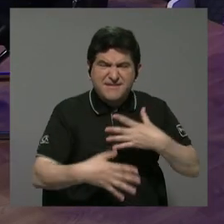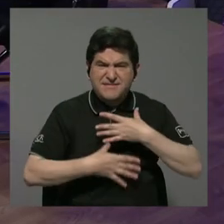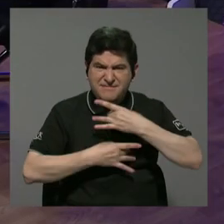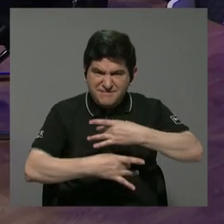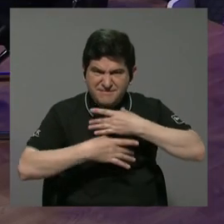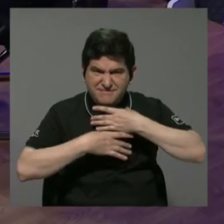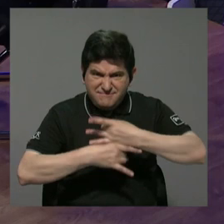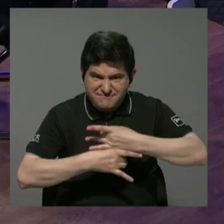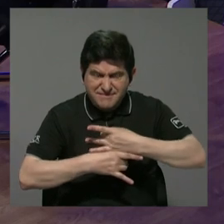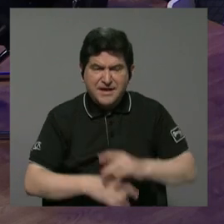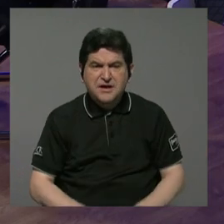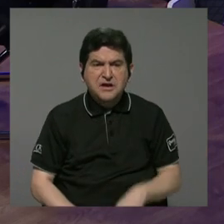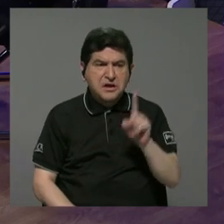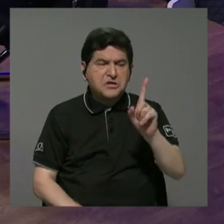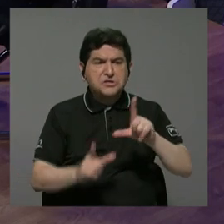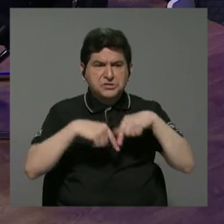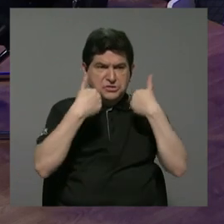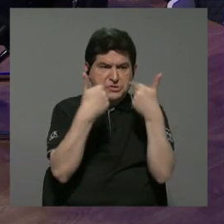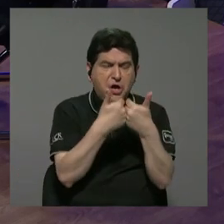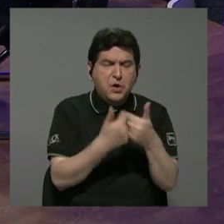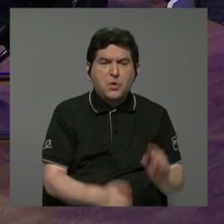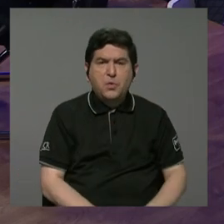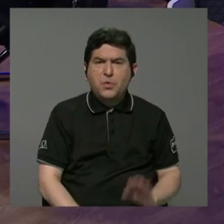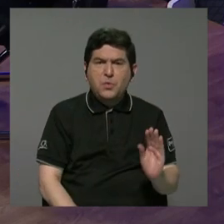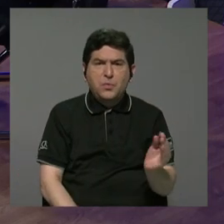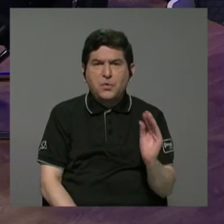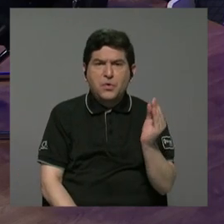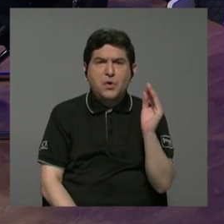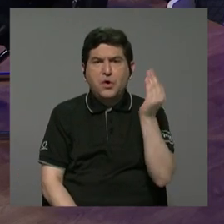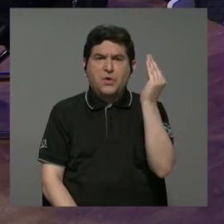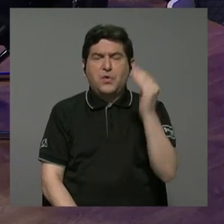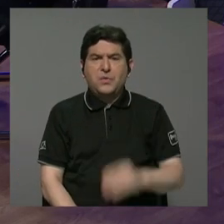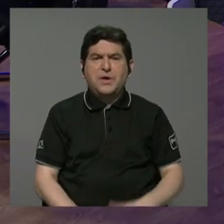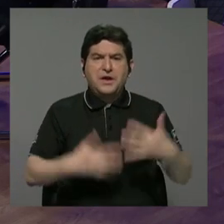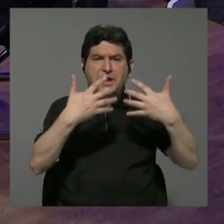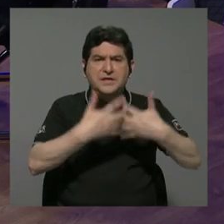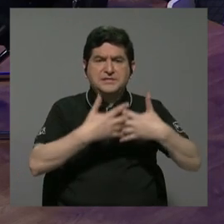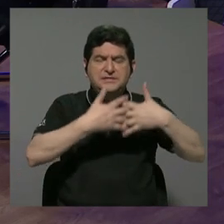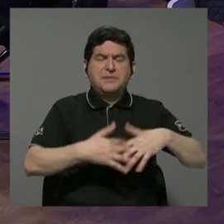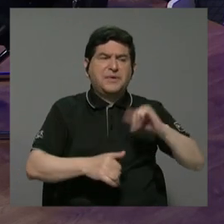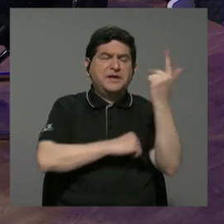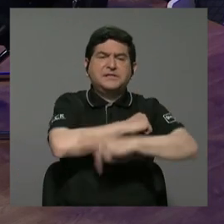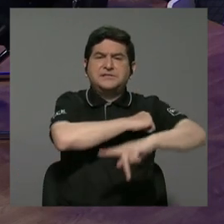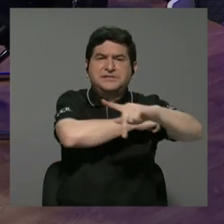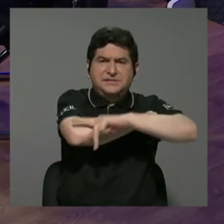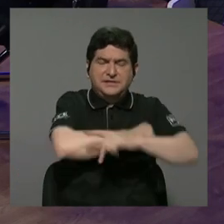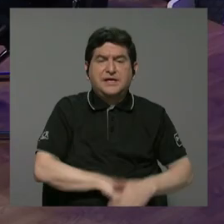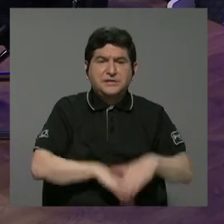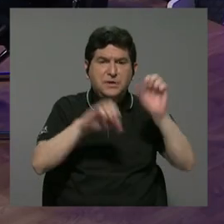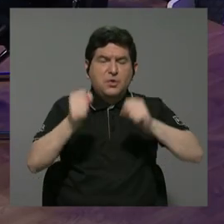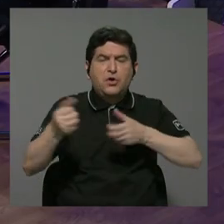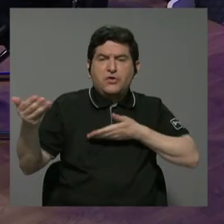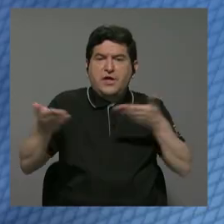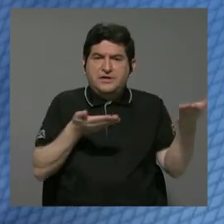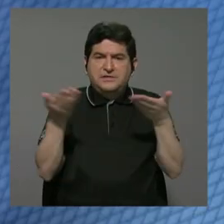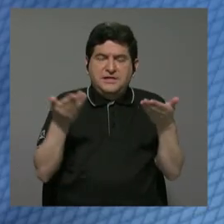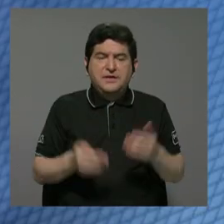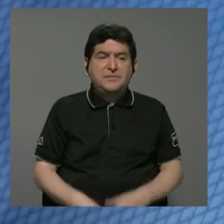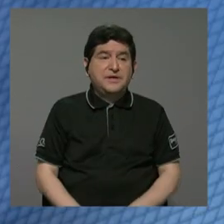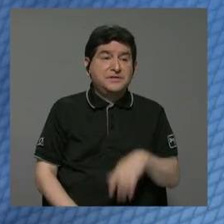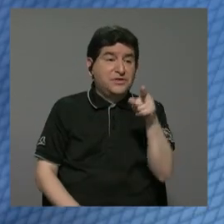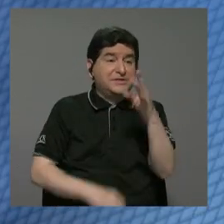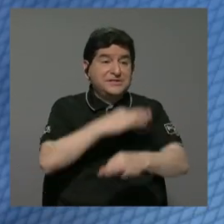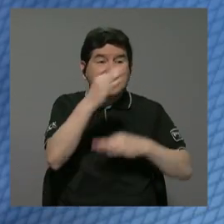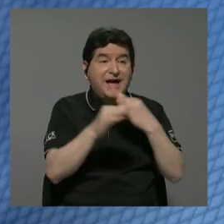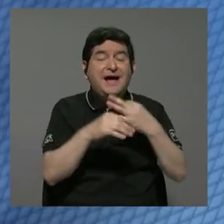más bien a una formación de un grupo de jóvenes a nivel de empresas transnacionales, por ejemplo, para rendir servicios a ese tipo